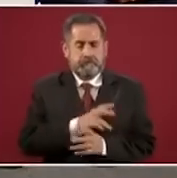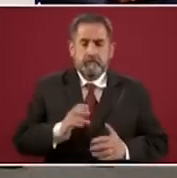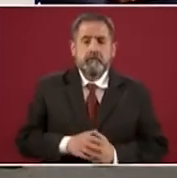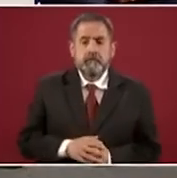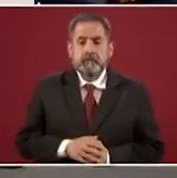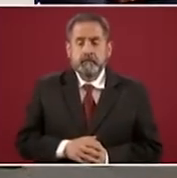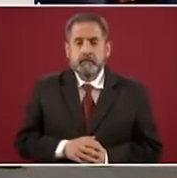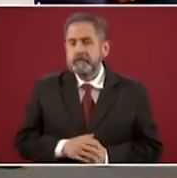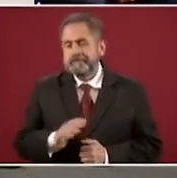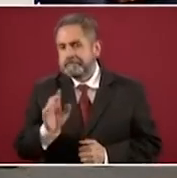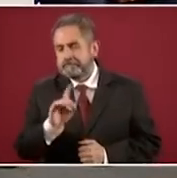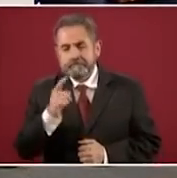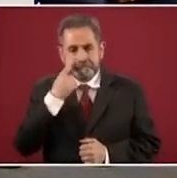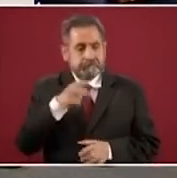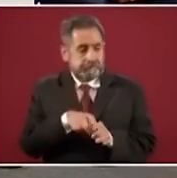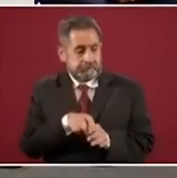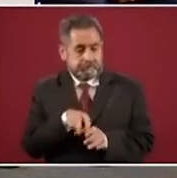estaban